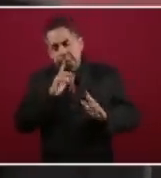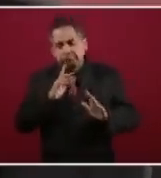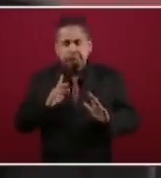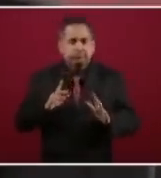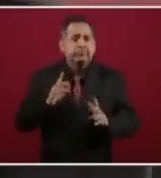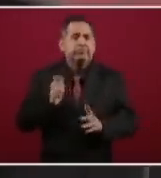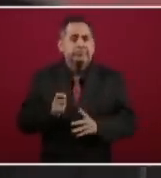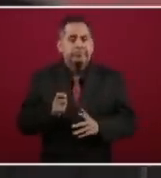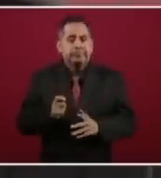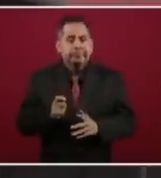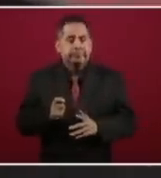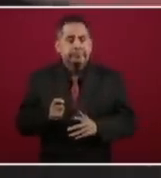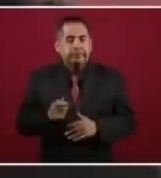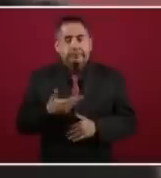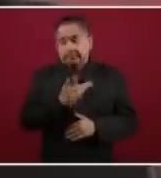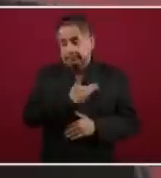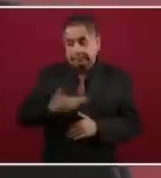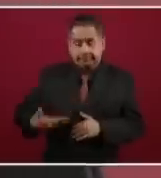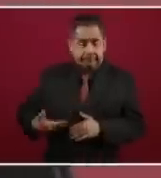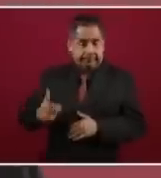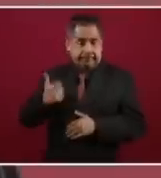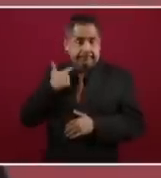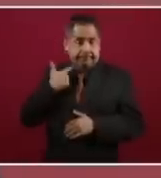tenían que